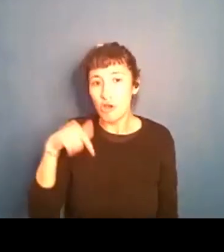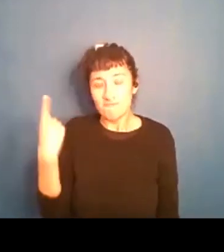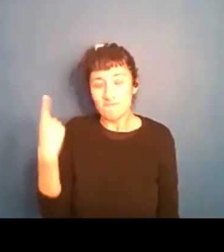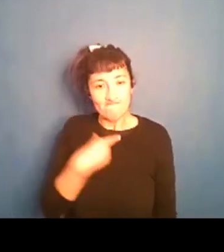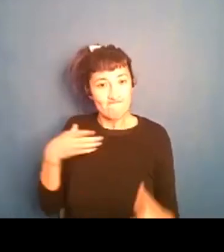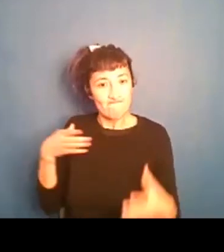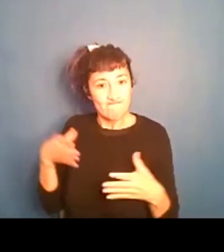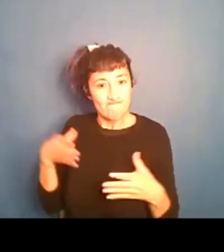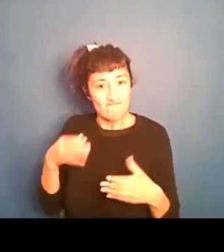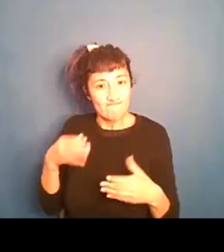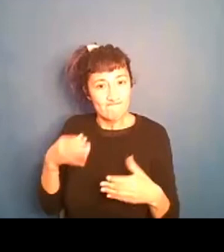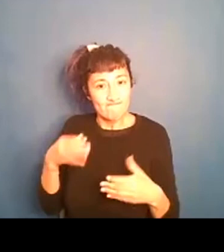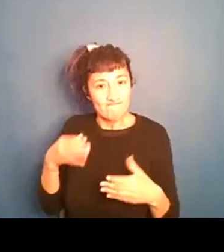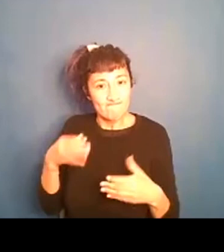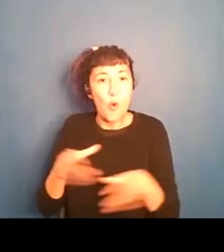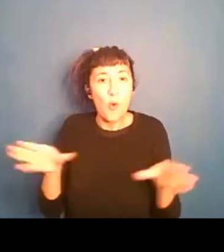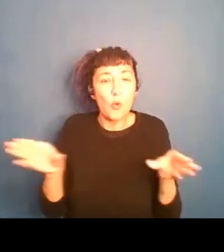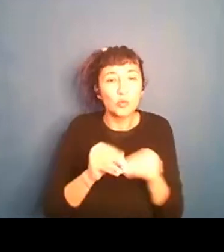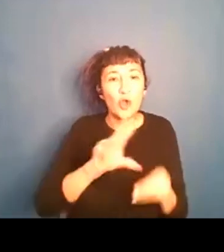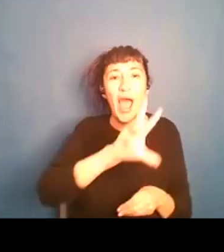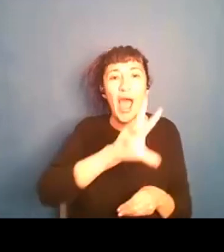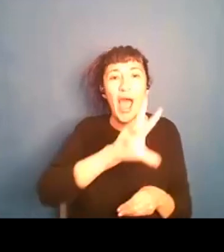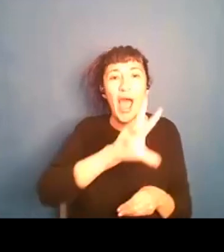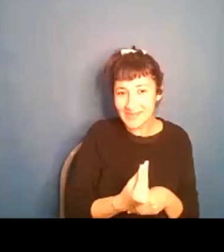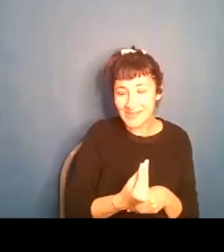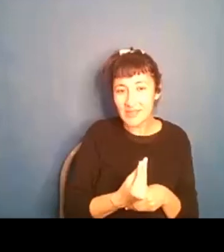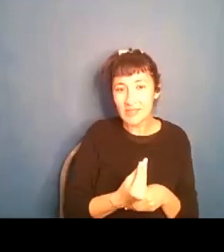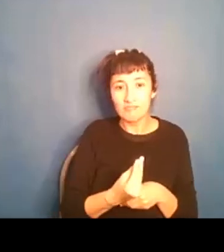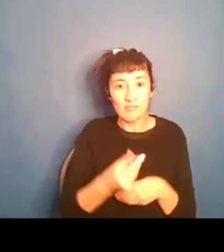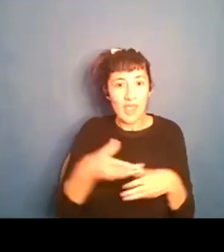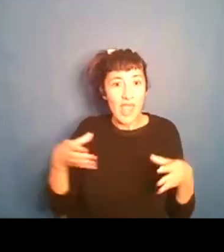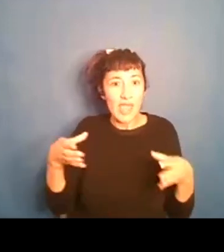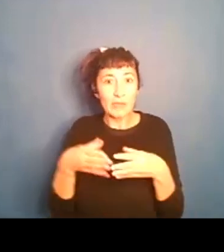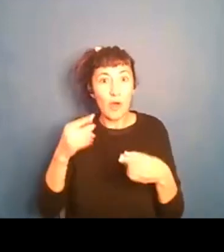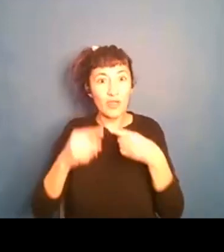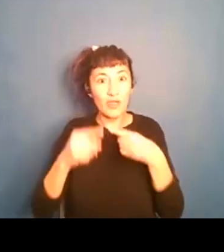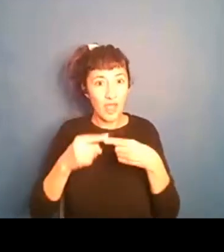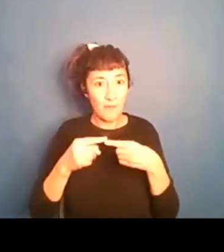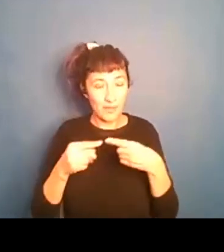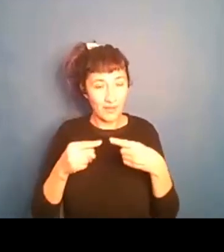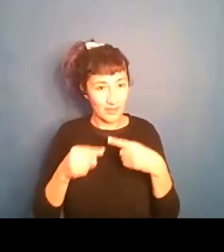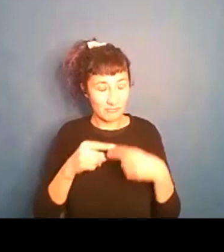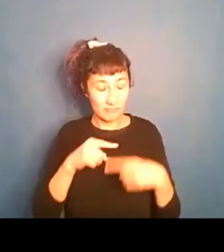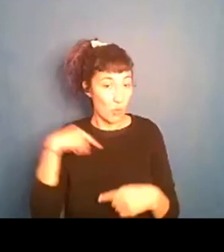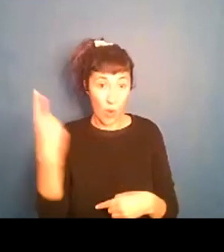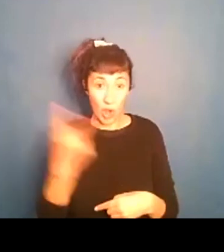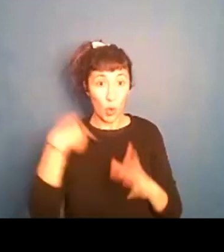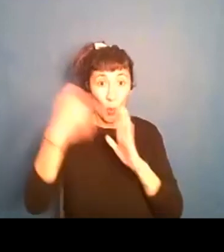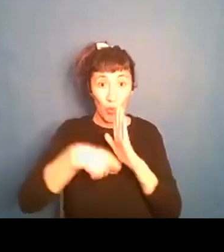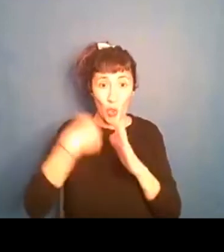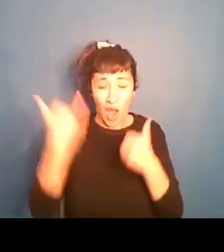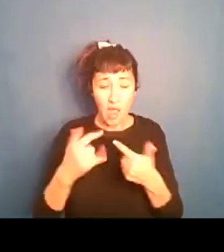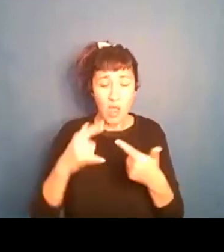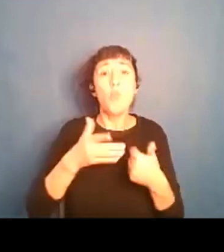junto con AIS y con un equipo de intérpretes. Entonces, todos nuestros videos tienen voz,